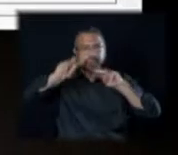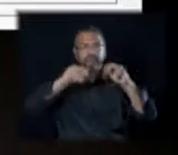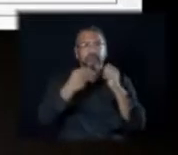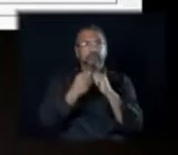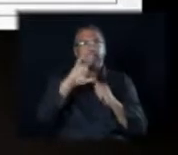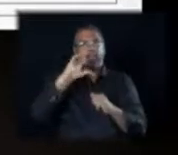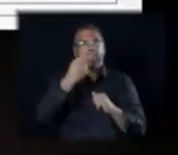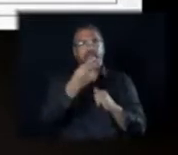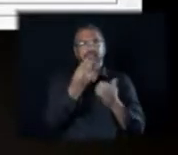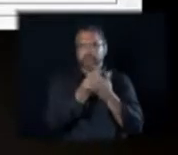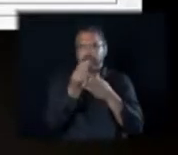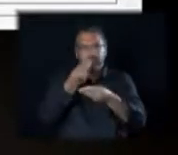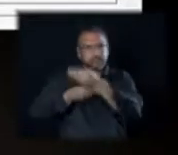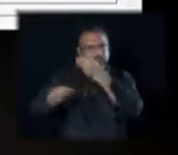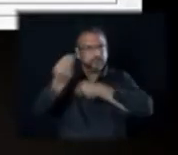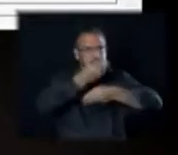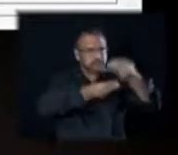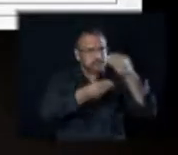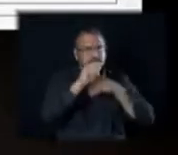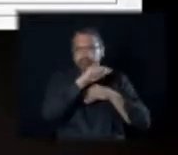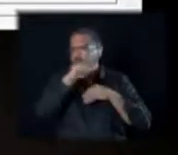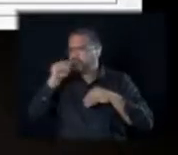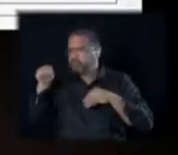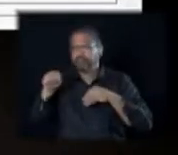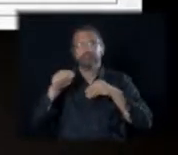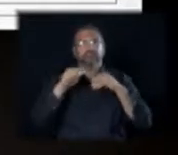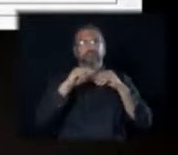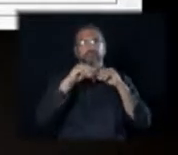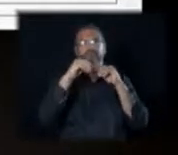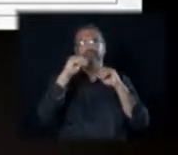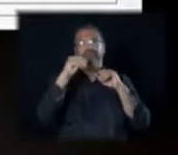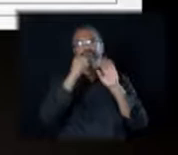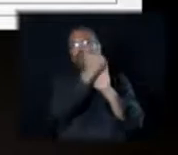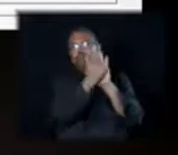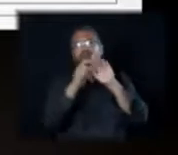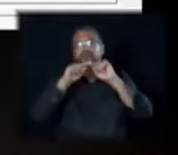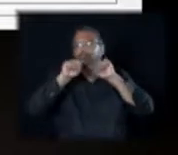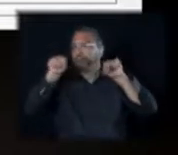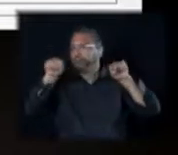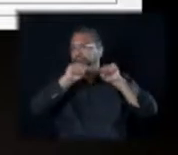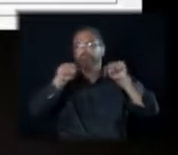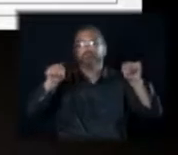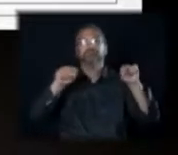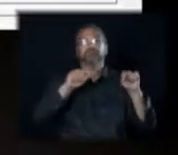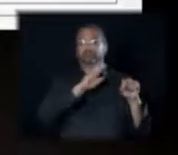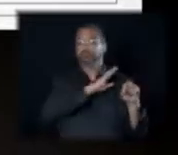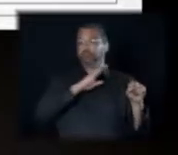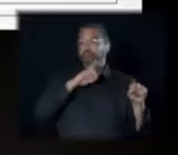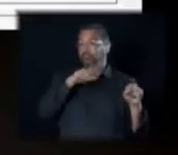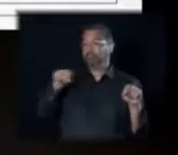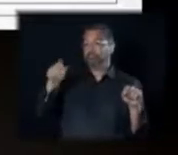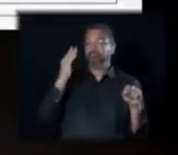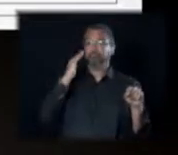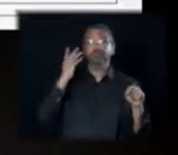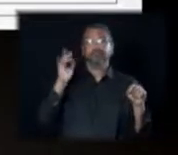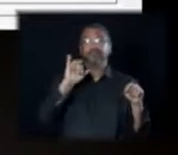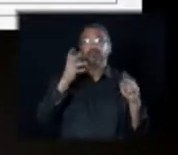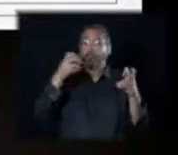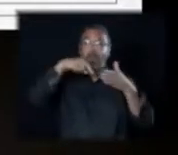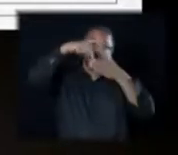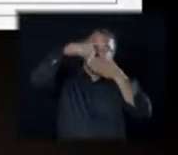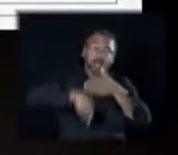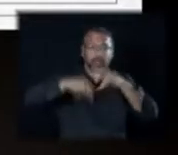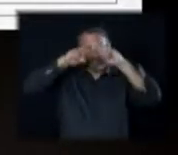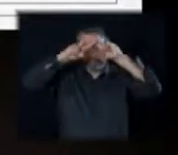haga una evaluación de las entradas y salidas de todas las cuentas del banco del gobierno. Como la Junta va a contratar